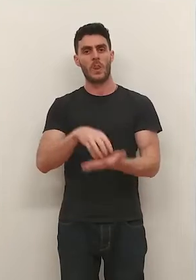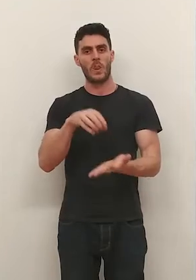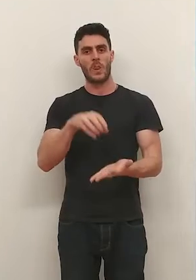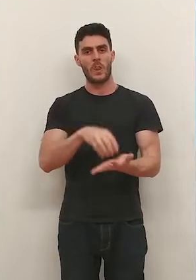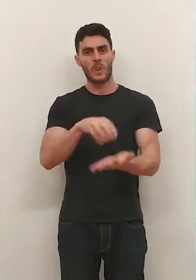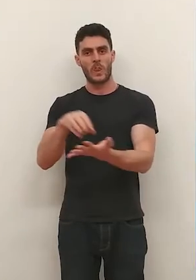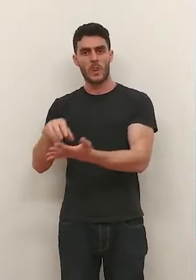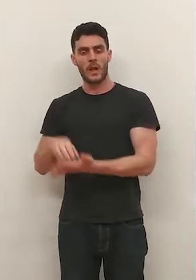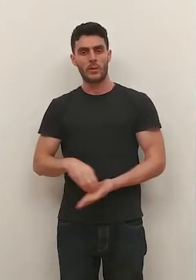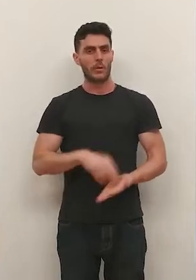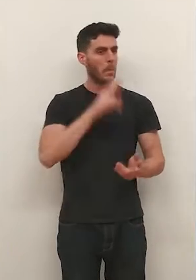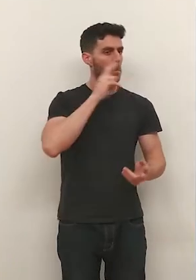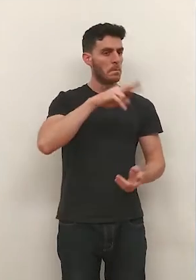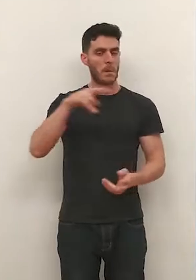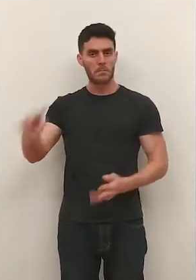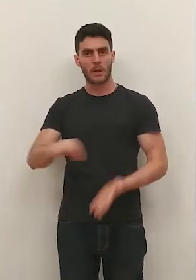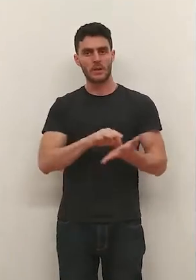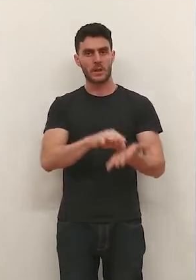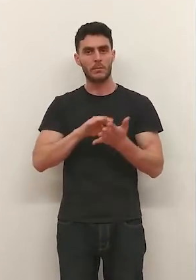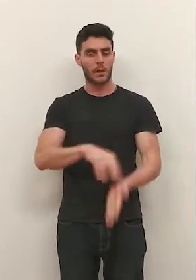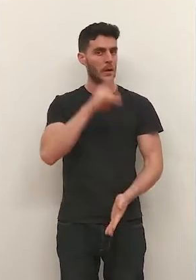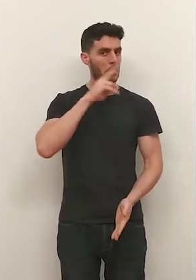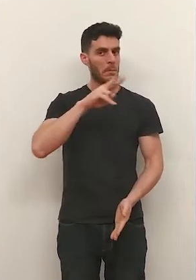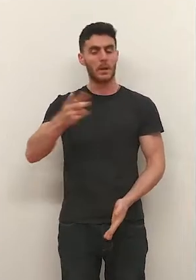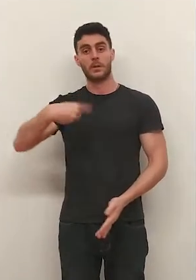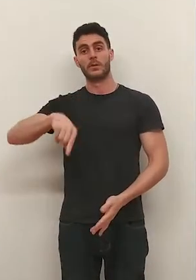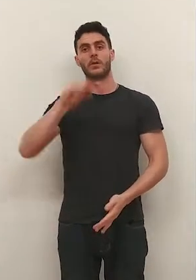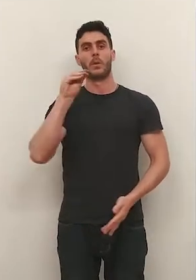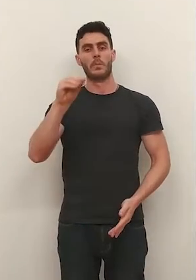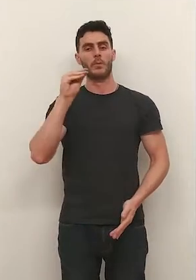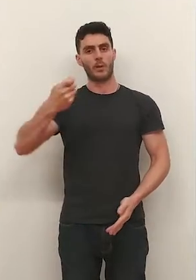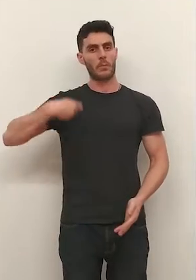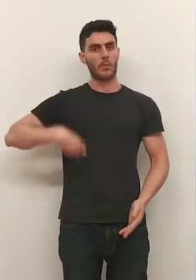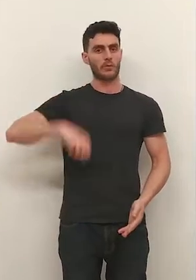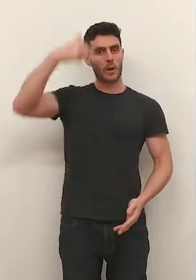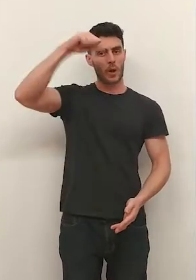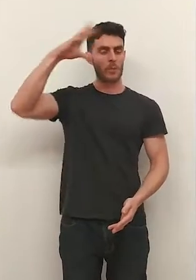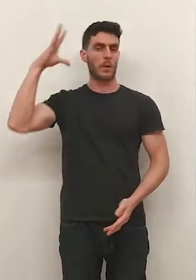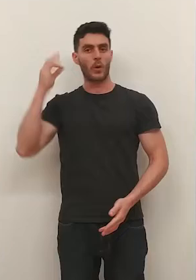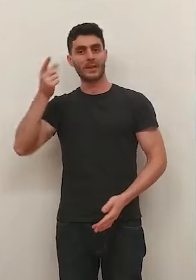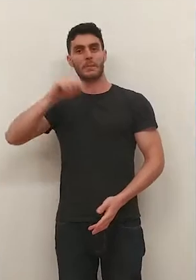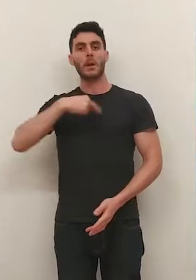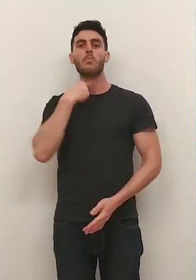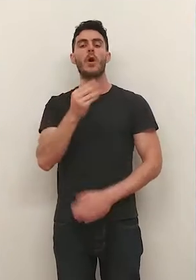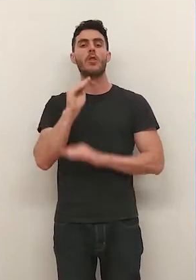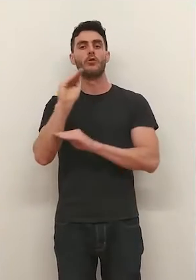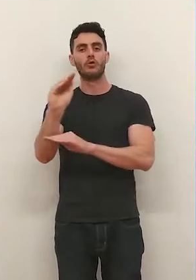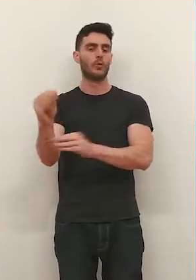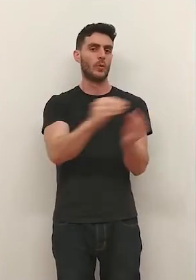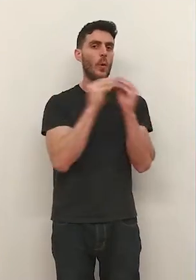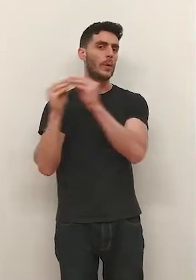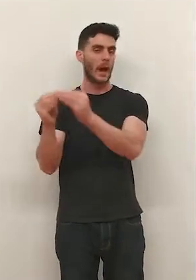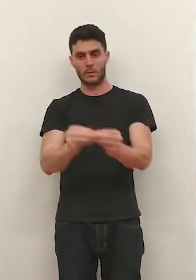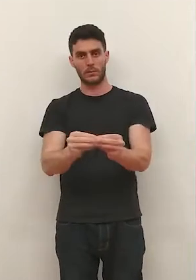de centros y servicios. Hemos preguntado a los y las profesionales y su voz es